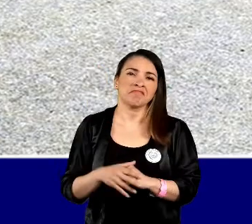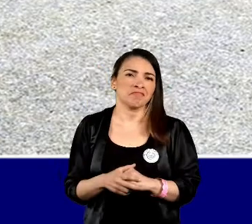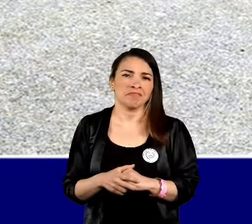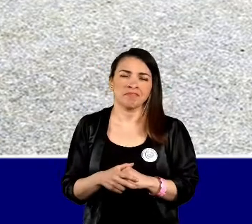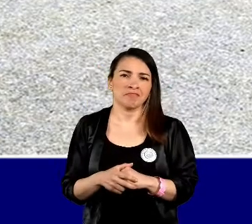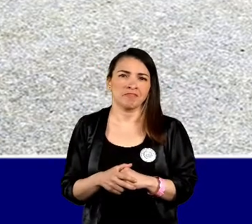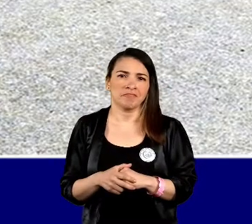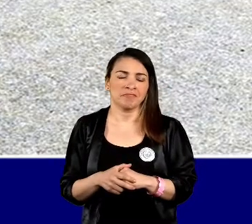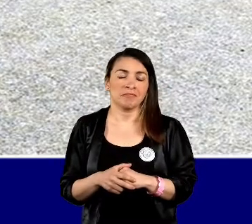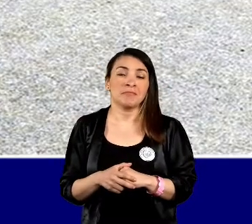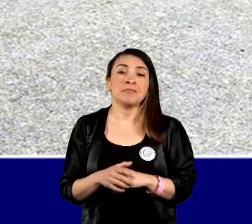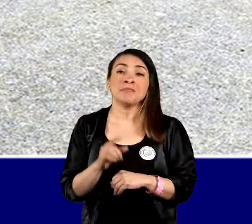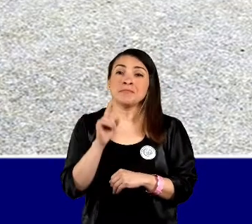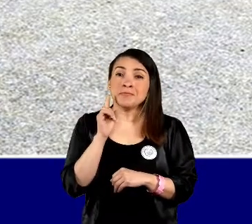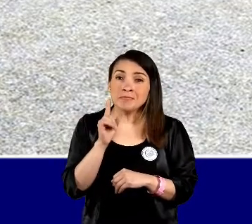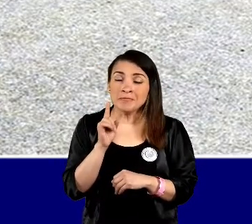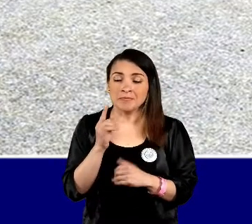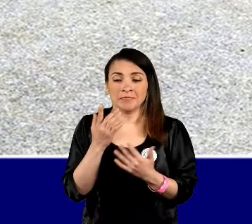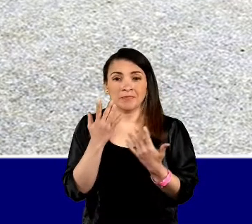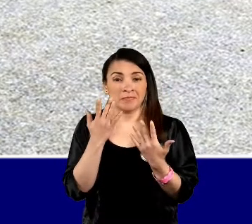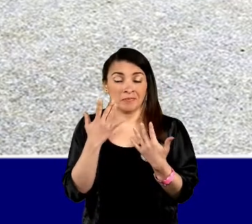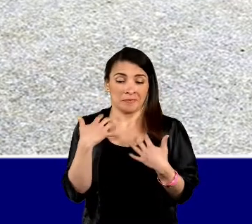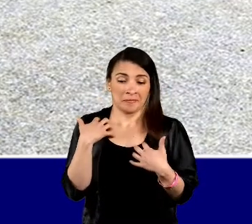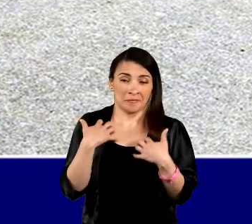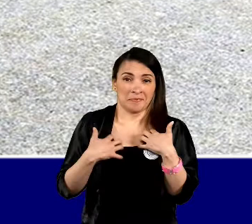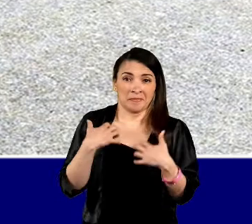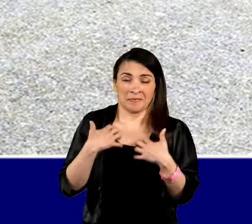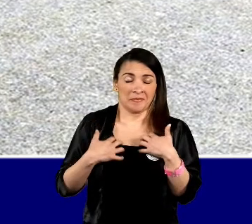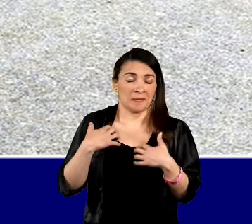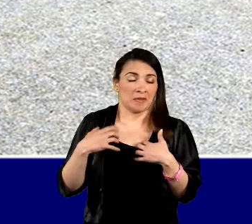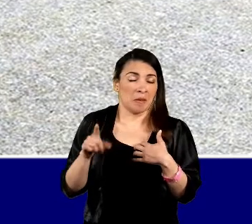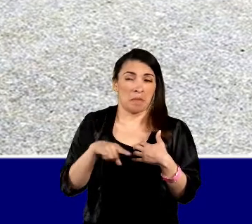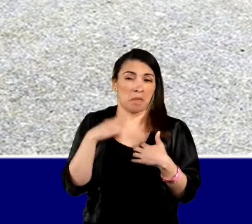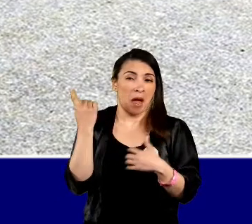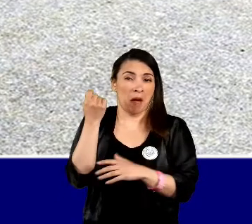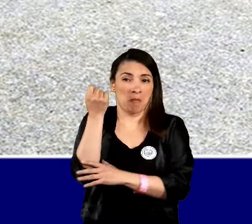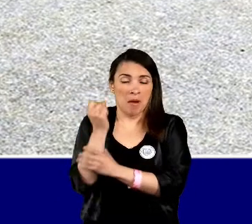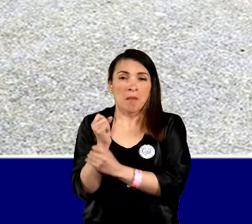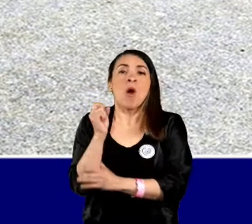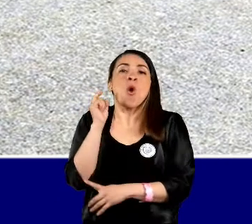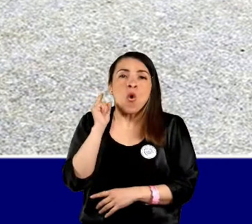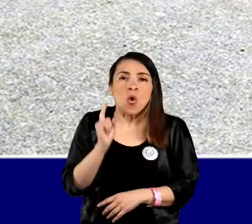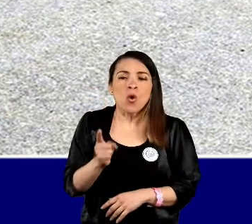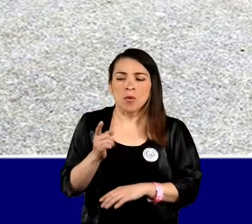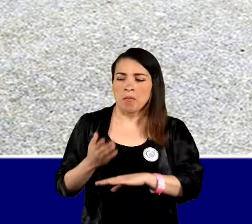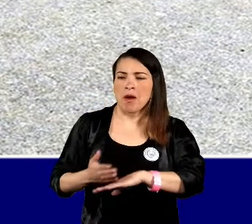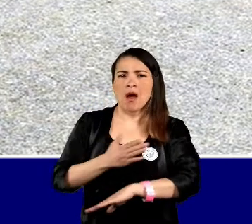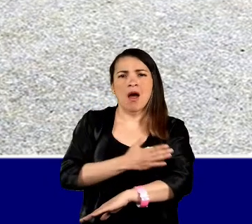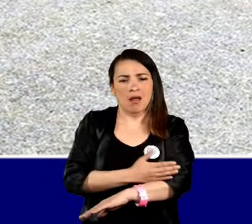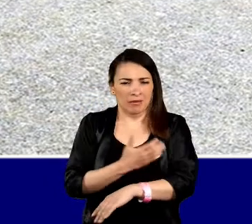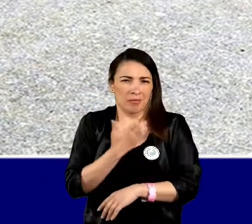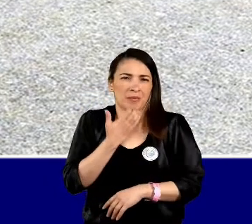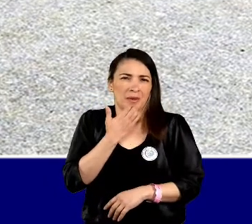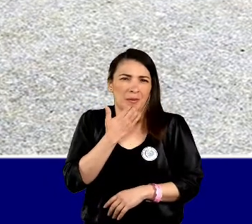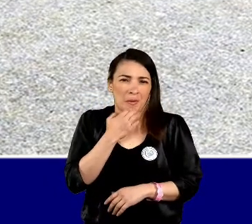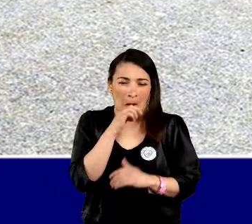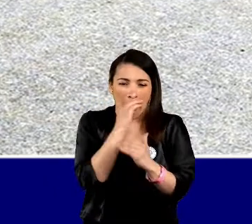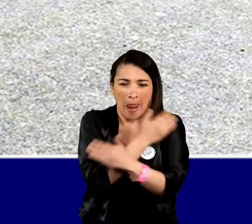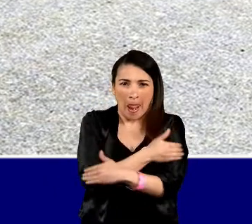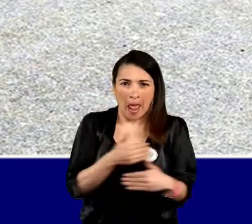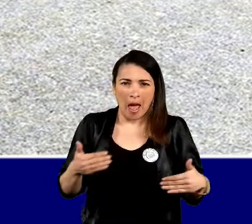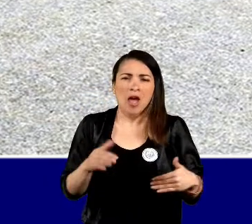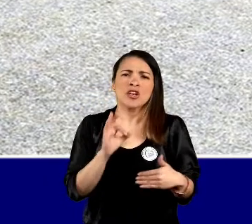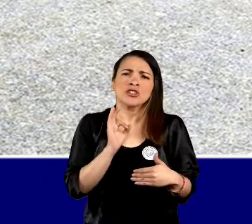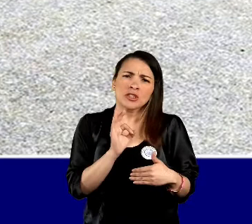pero el gran miedo al fracaso es porque nunca nos enseñan a fracasar de Chico todo el tiempo